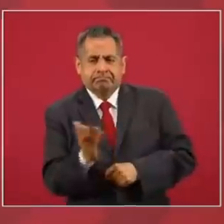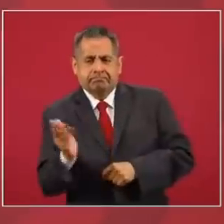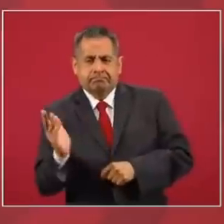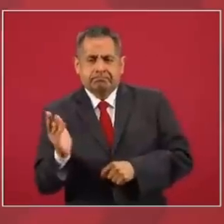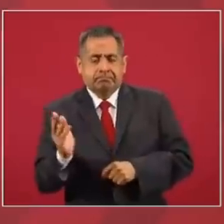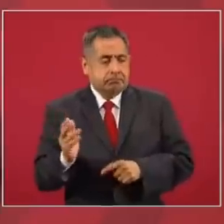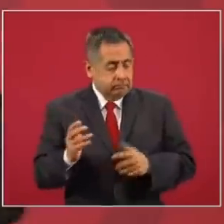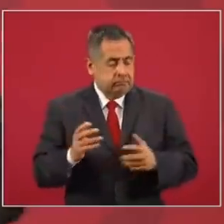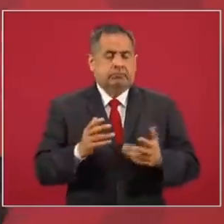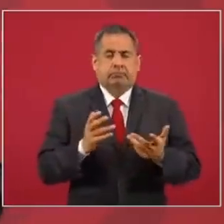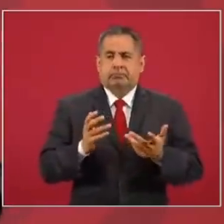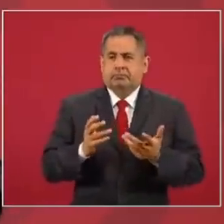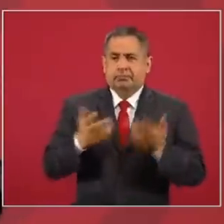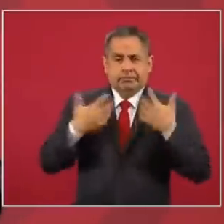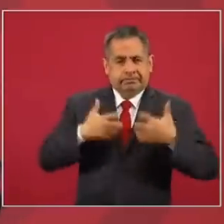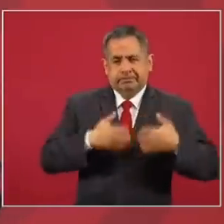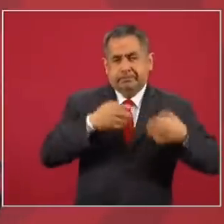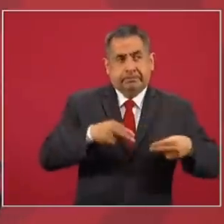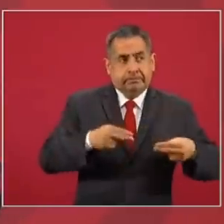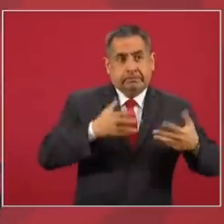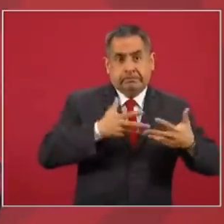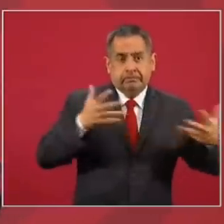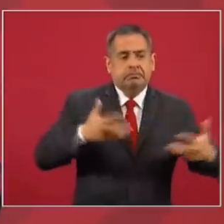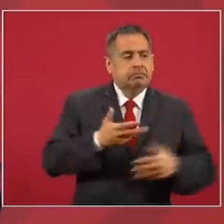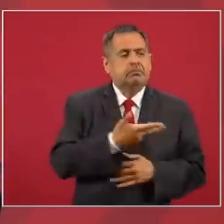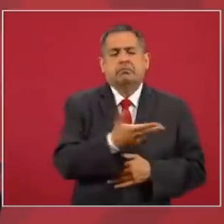las grandes empresas.